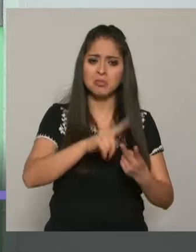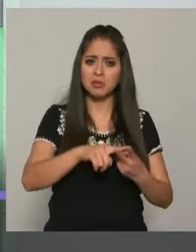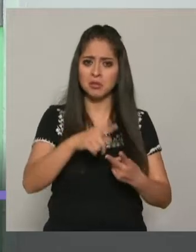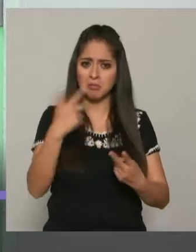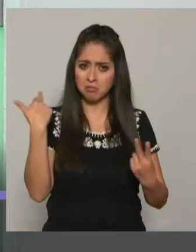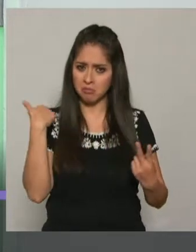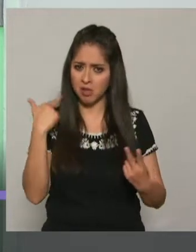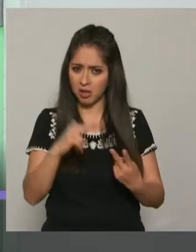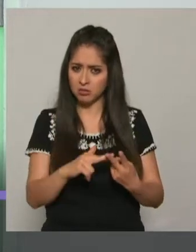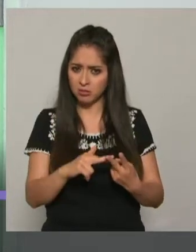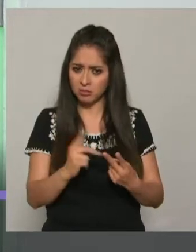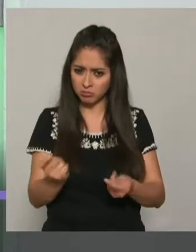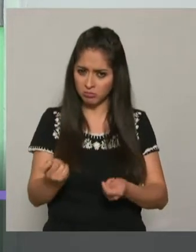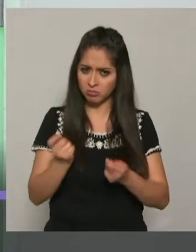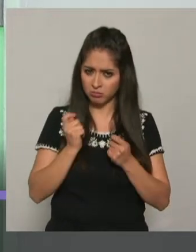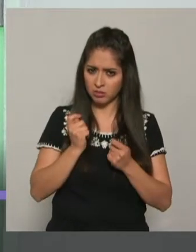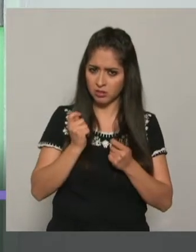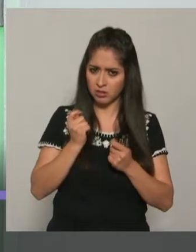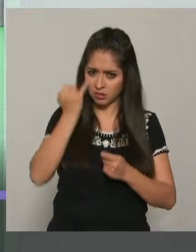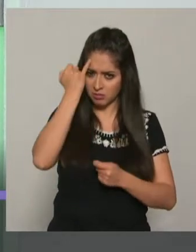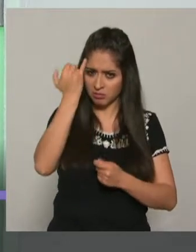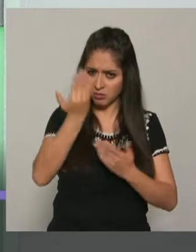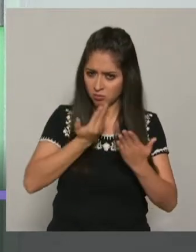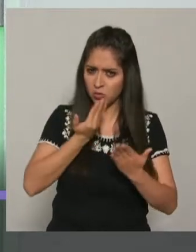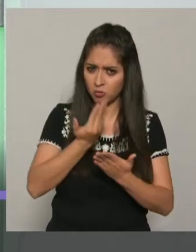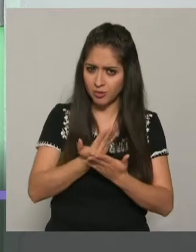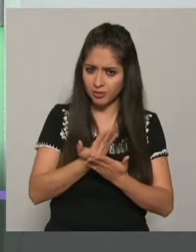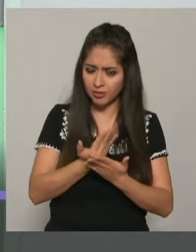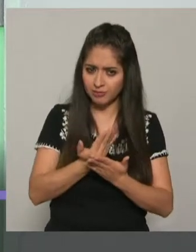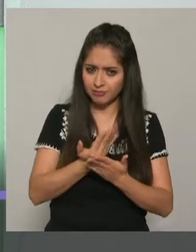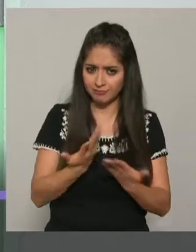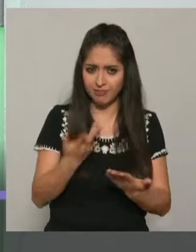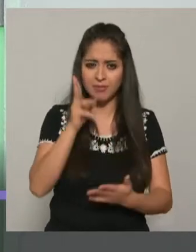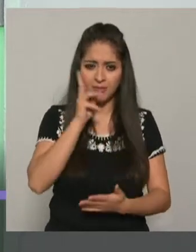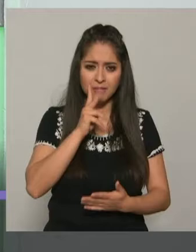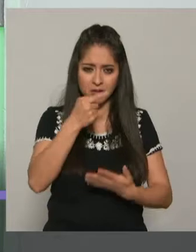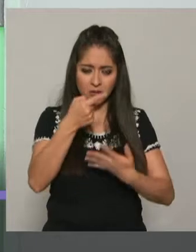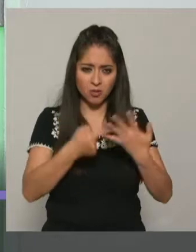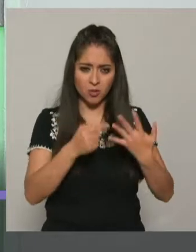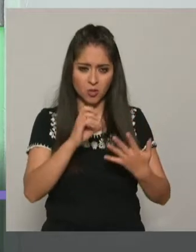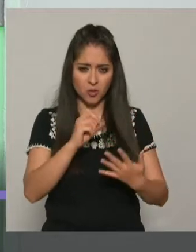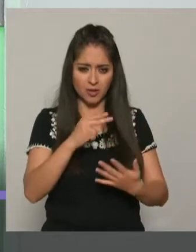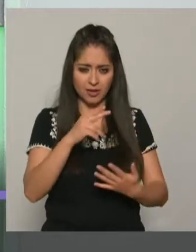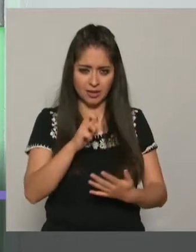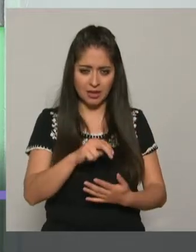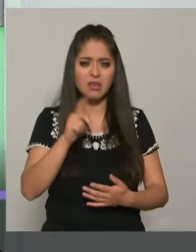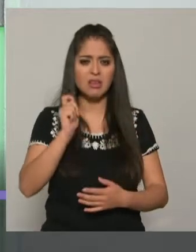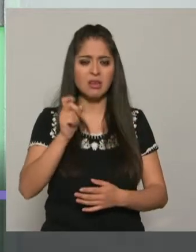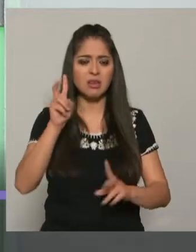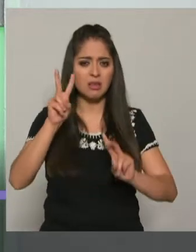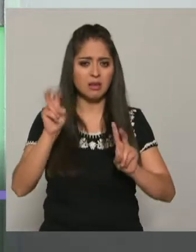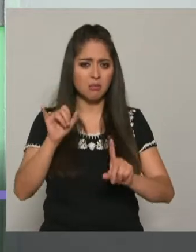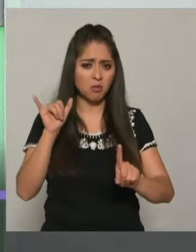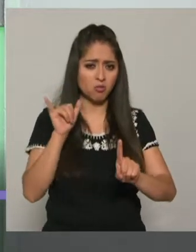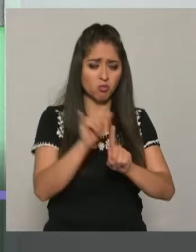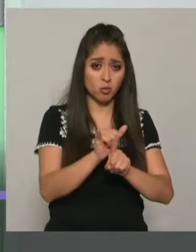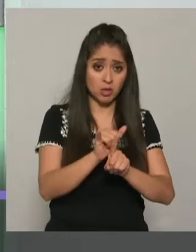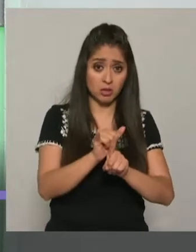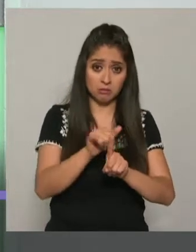una iniciativa de esa naturaleza. Revisaba yo las cifras de lo que maneja la OCDE en cuanto a bullying, y bueno, ya México es el